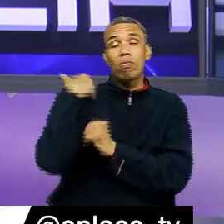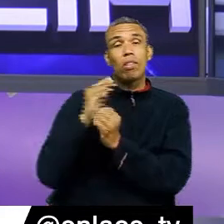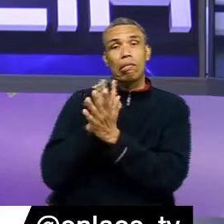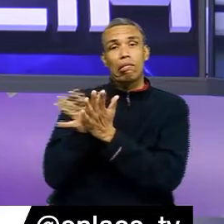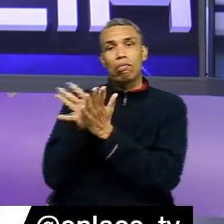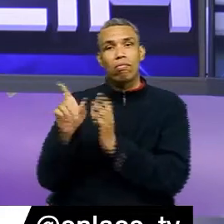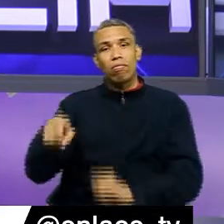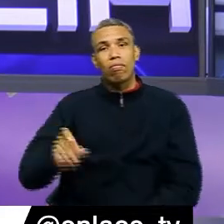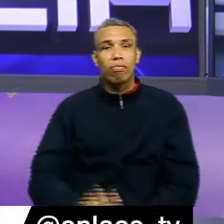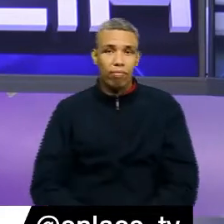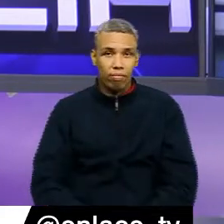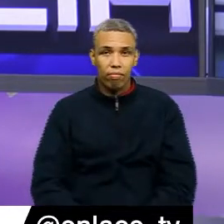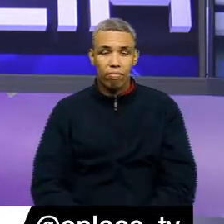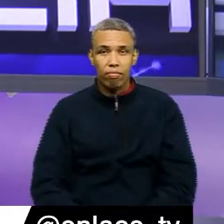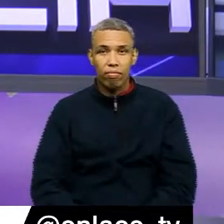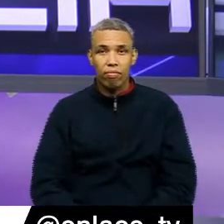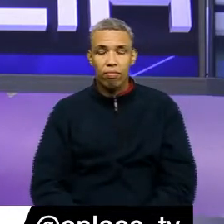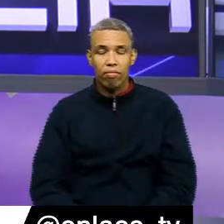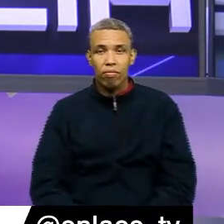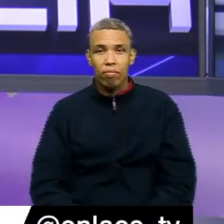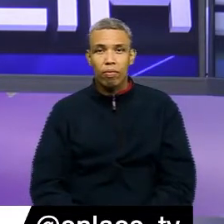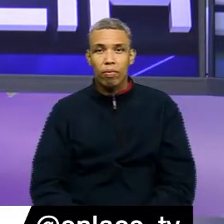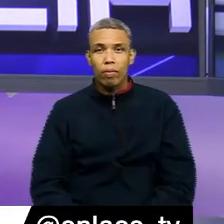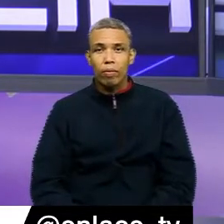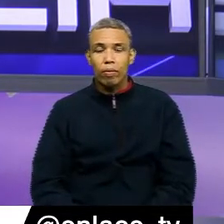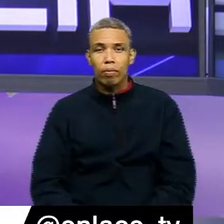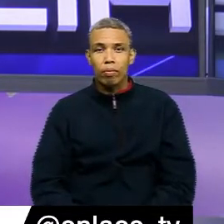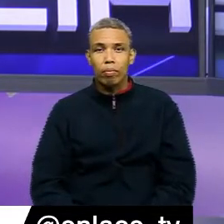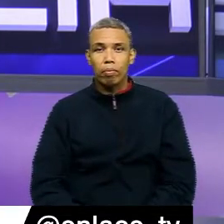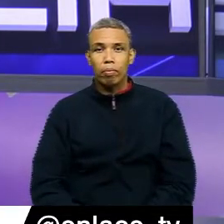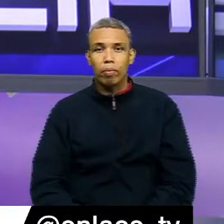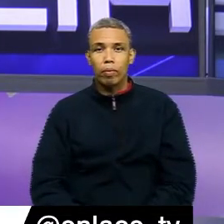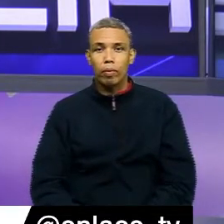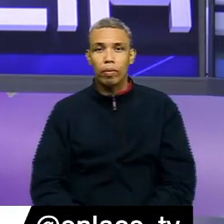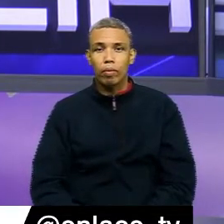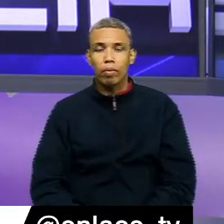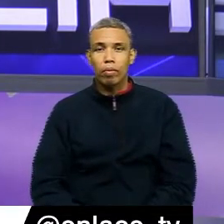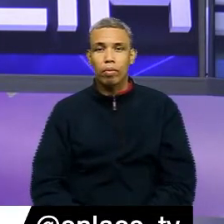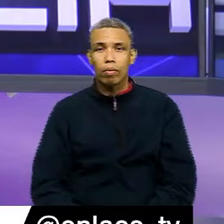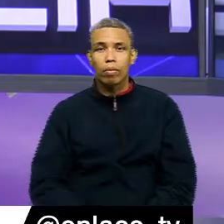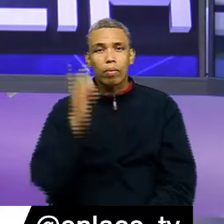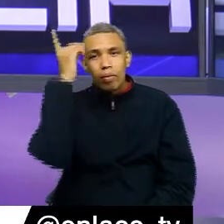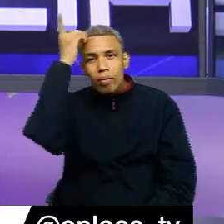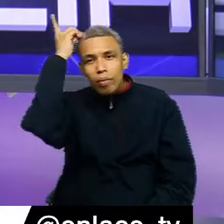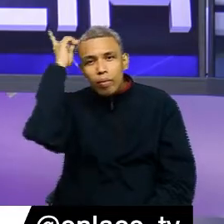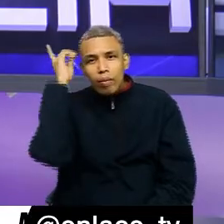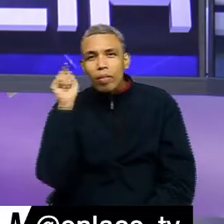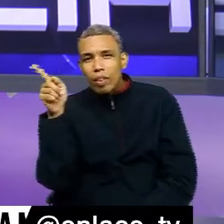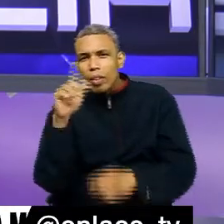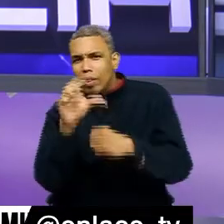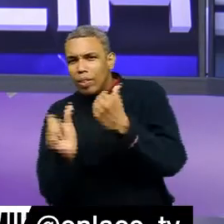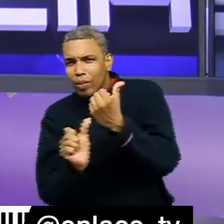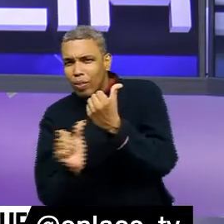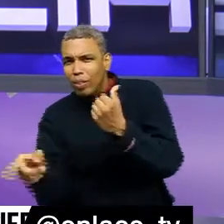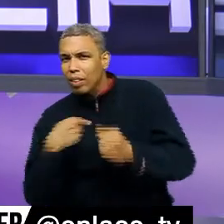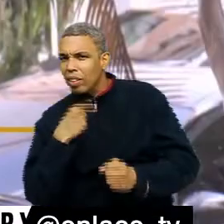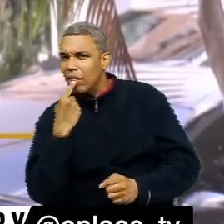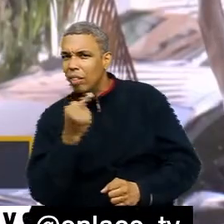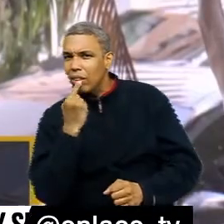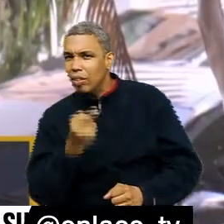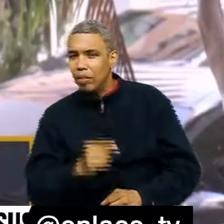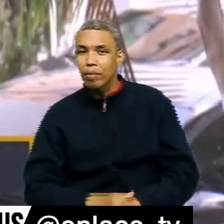parte, el asesor del gobierno municipal asegura que el alcalde de la ciudad, Darío Echeverri, respetará el decreto de mano de obra local expedido en Barranca Bermeja.